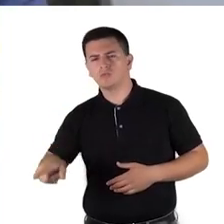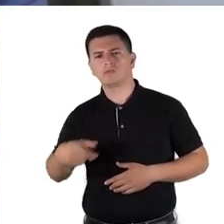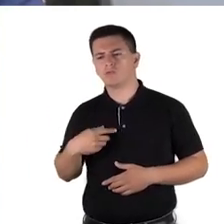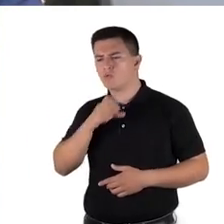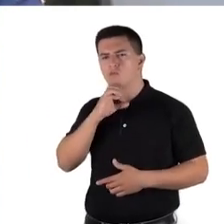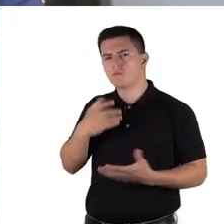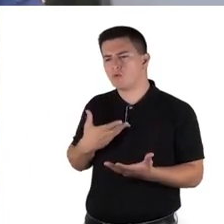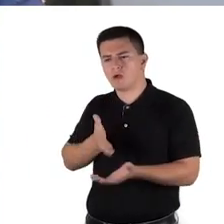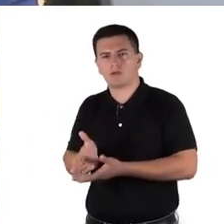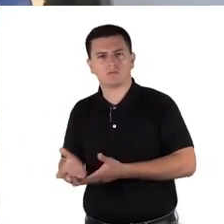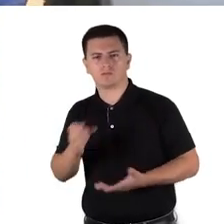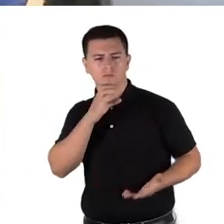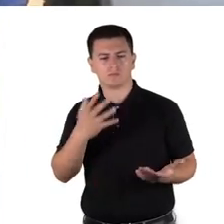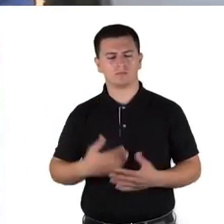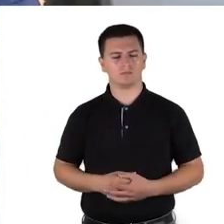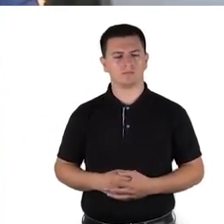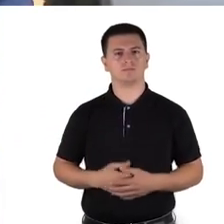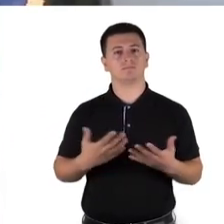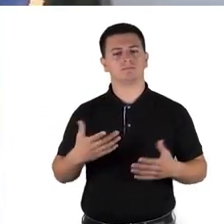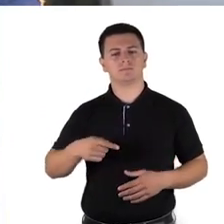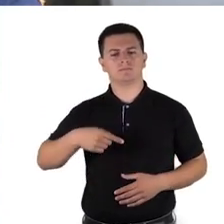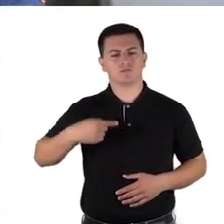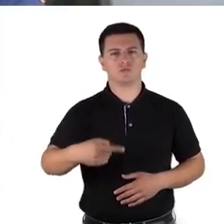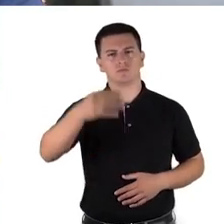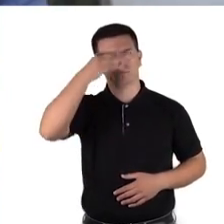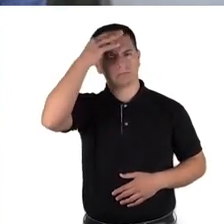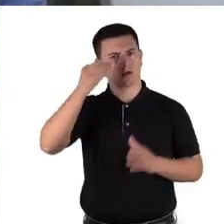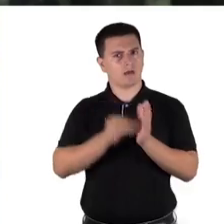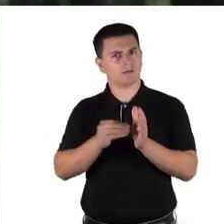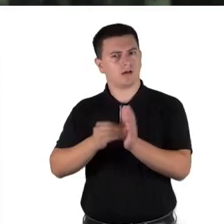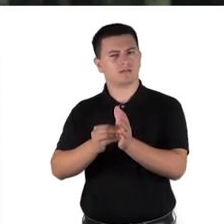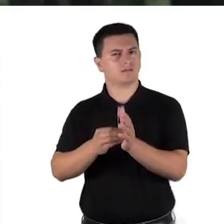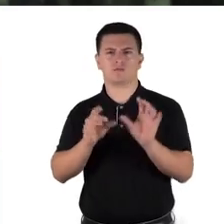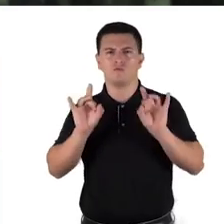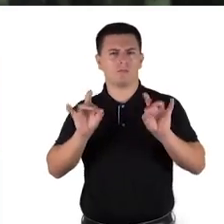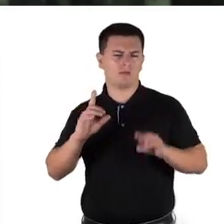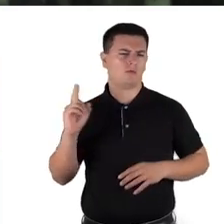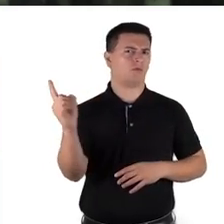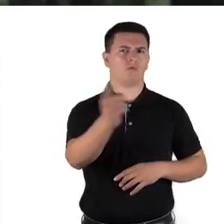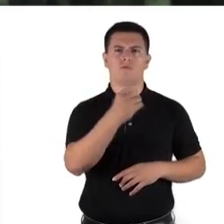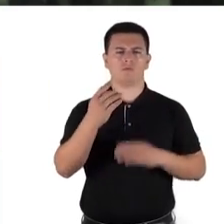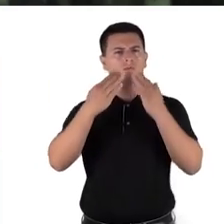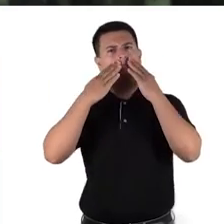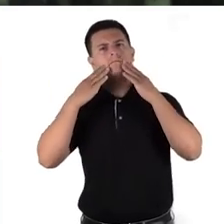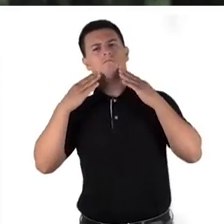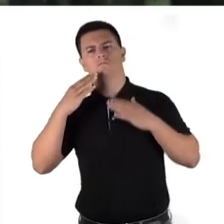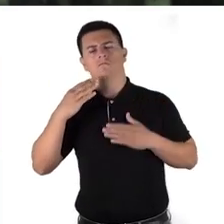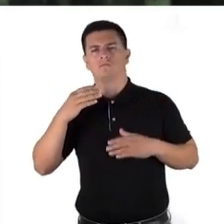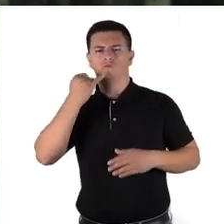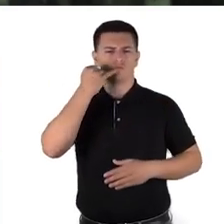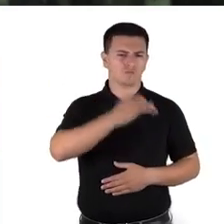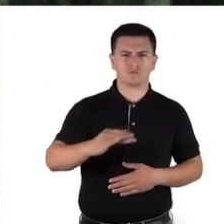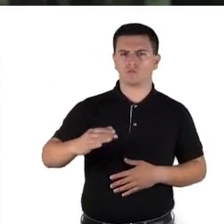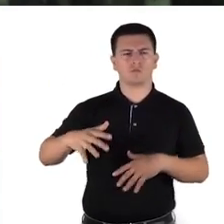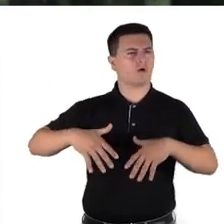puede conseguir el niño haciendo cosas todos los días relativamente en un orden? Totalmente. Primero que la rutina es todo lo que hacemos todas las